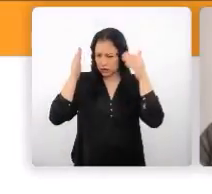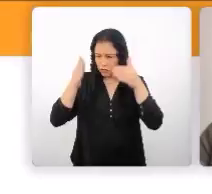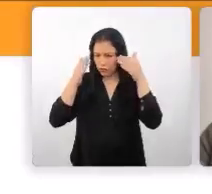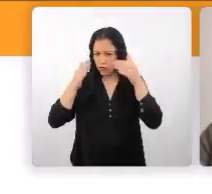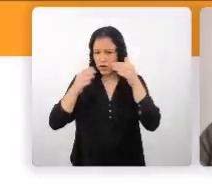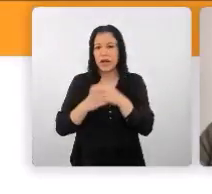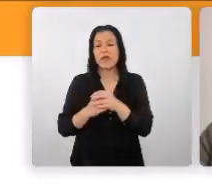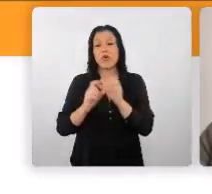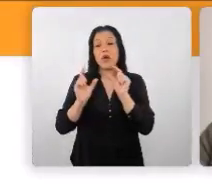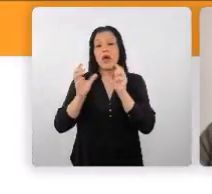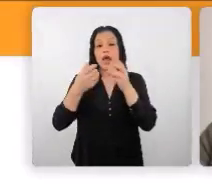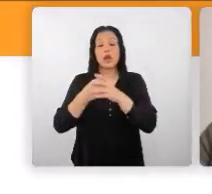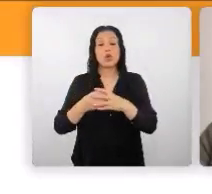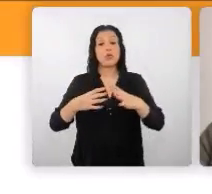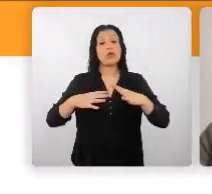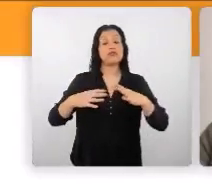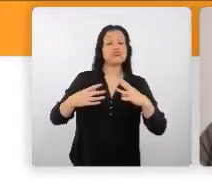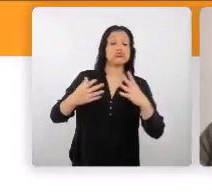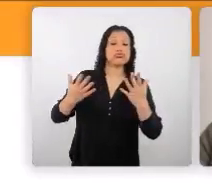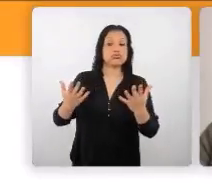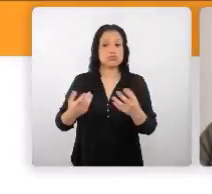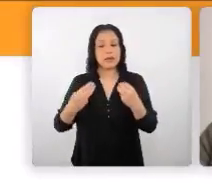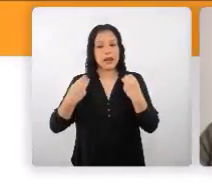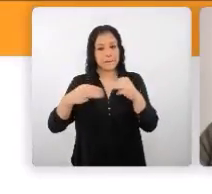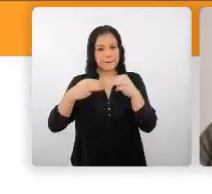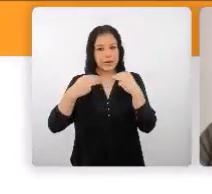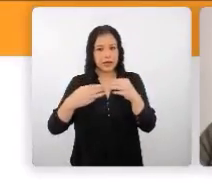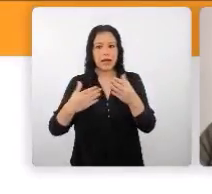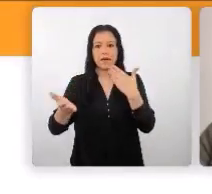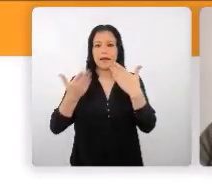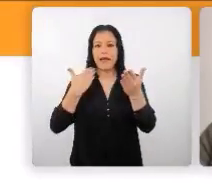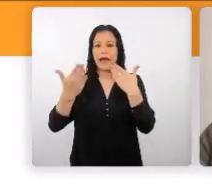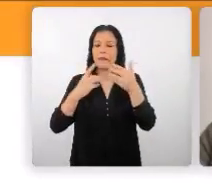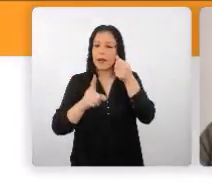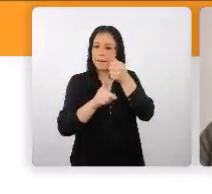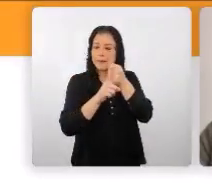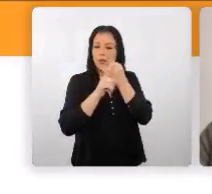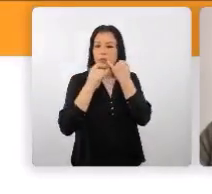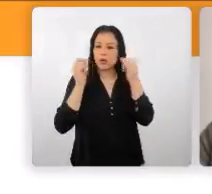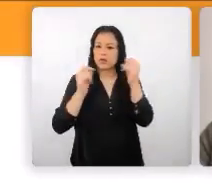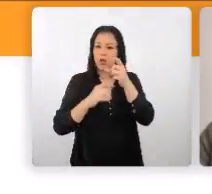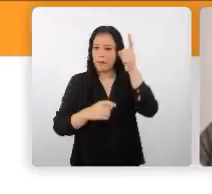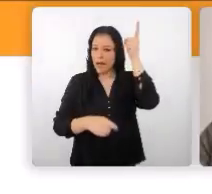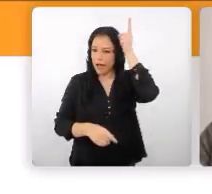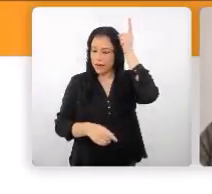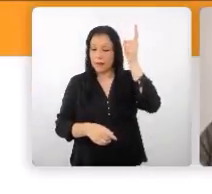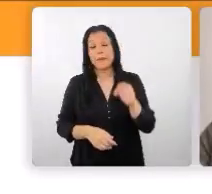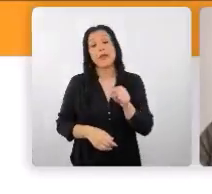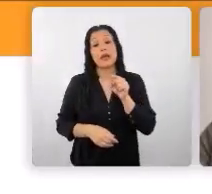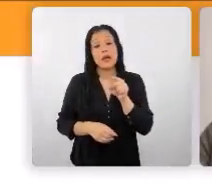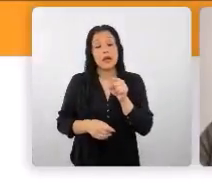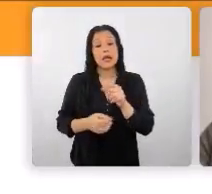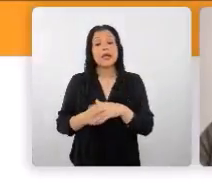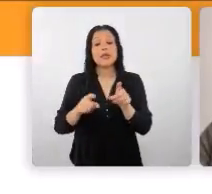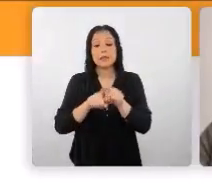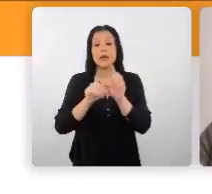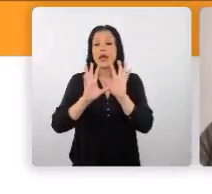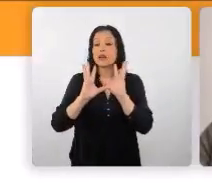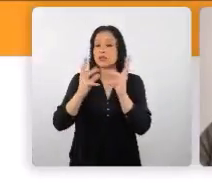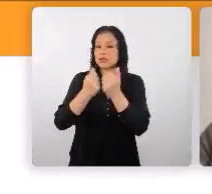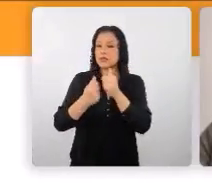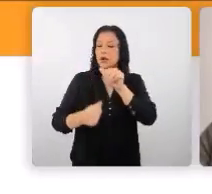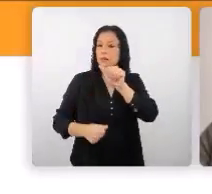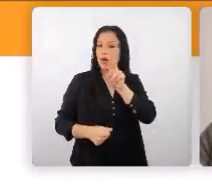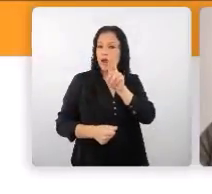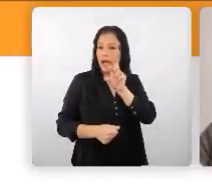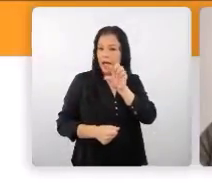al segmento de lujo para el mercado de habla alemana, ¿no? Además, también hay asociaciones como la